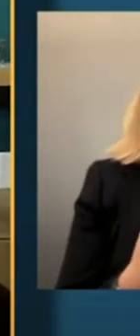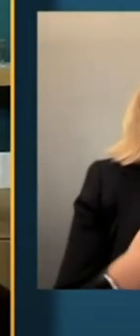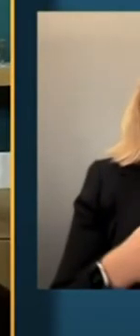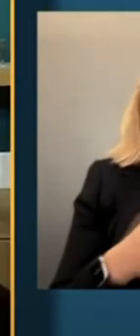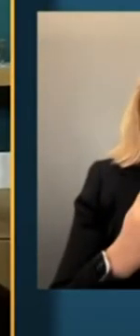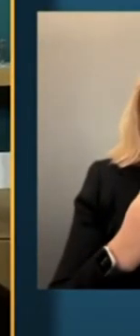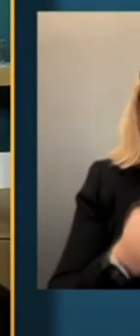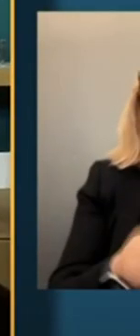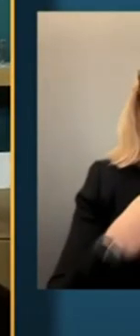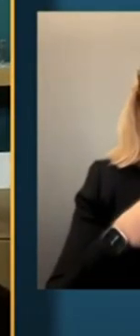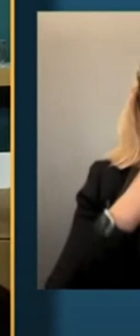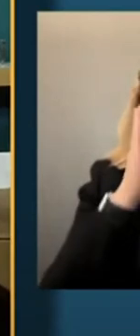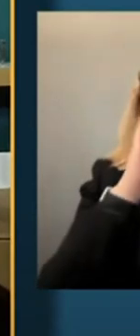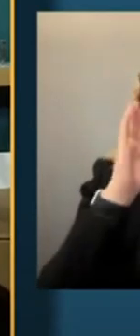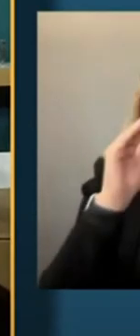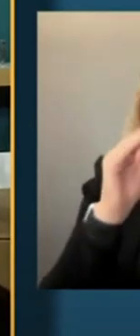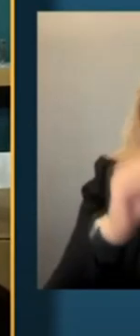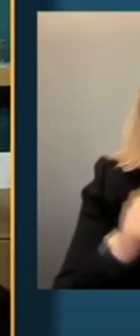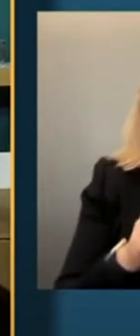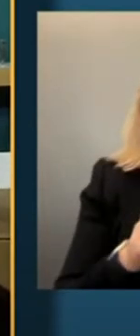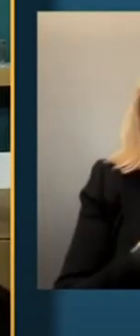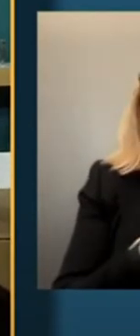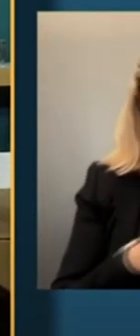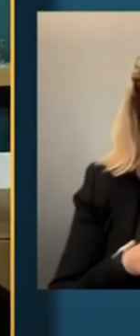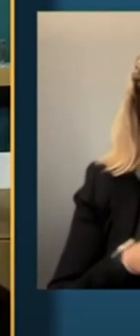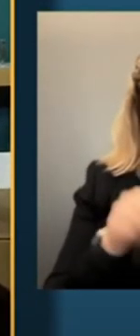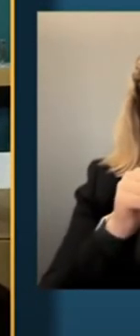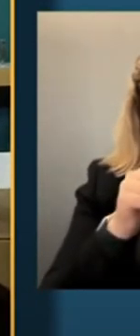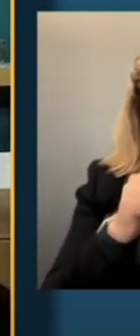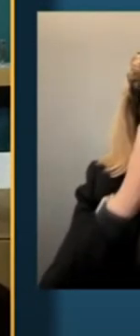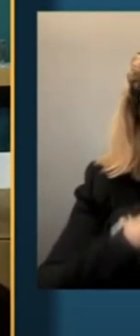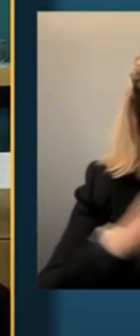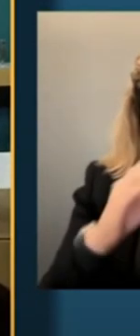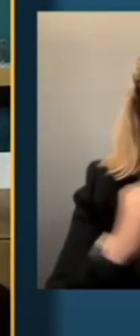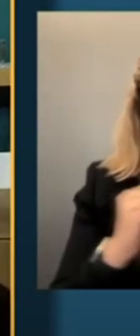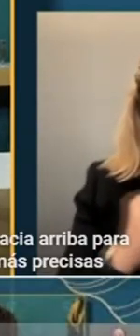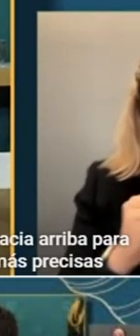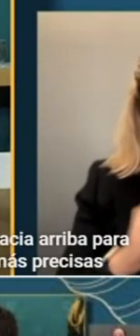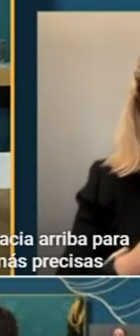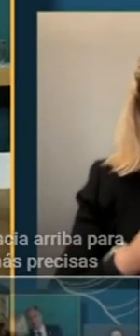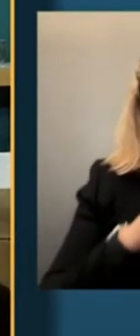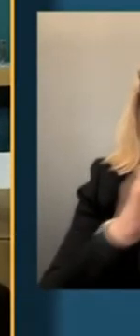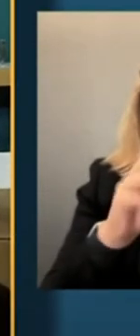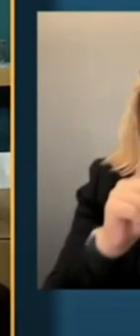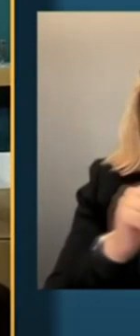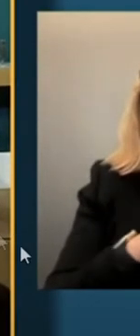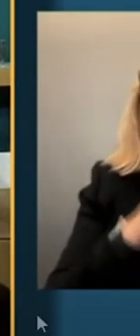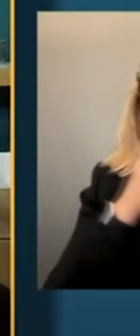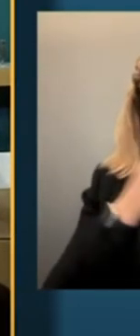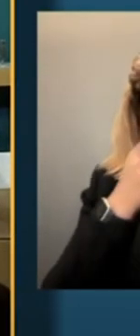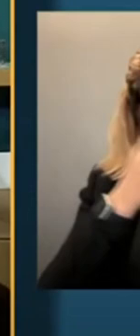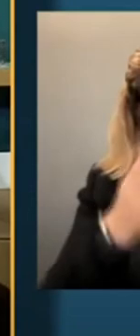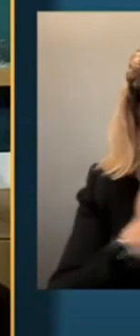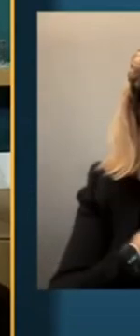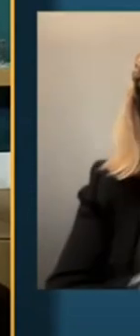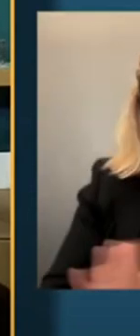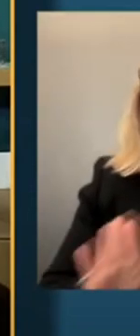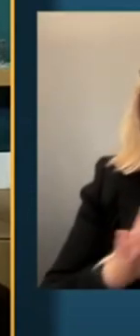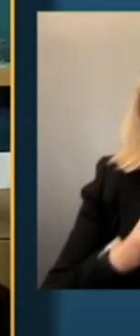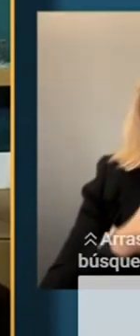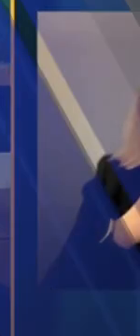Campos conocen el país de primera mano y cultivan relaciones duraderas con sus homólogos estadounidenses sobre los diferentes